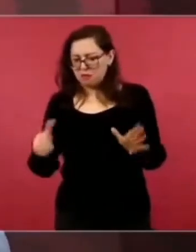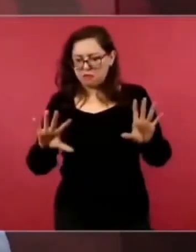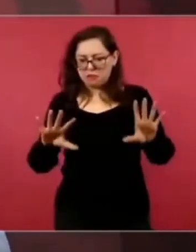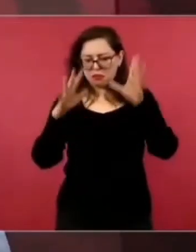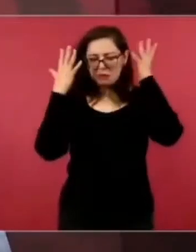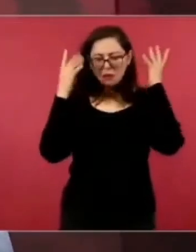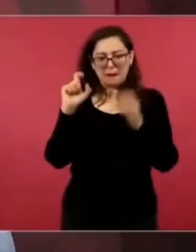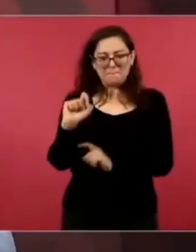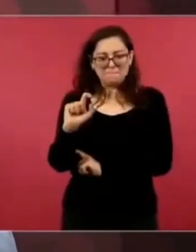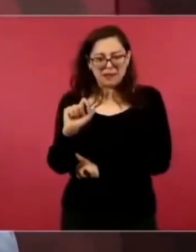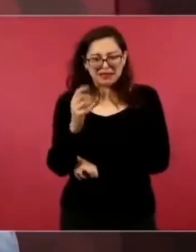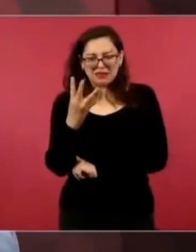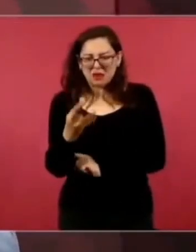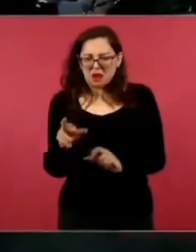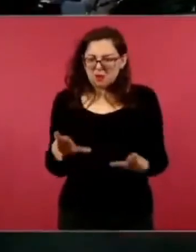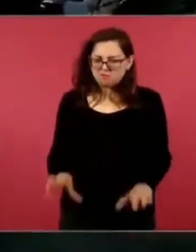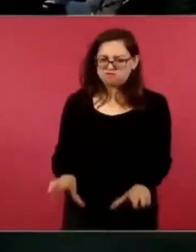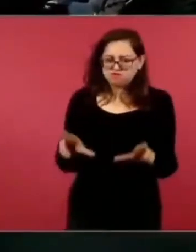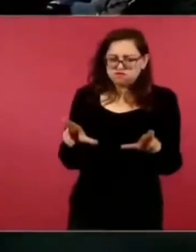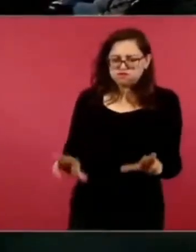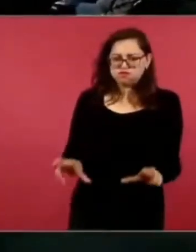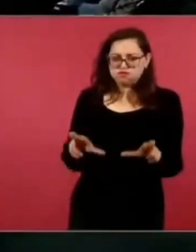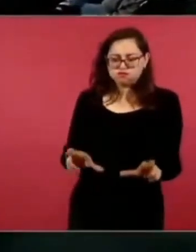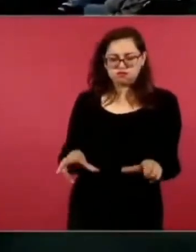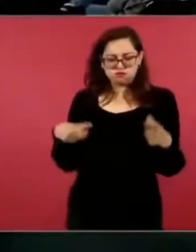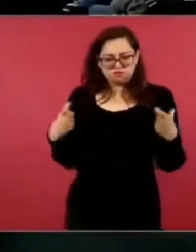Y esos 24